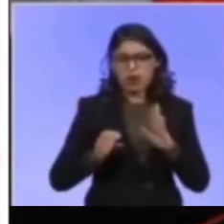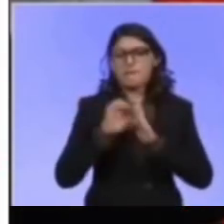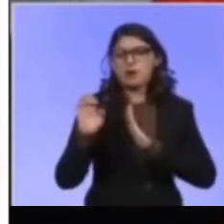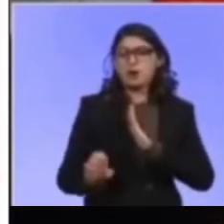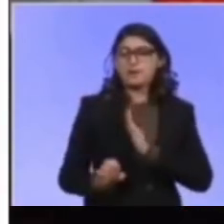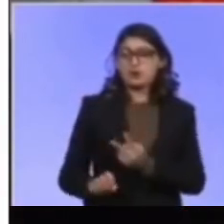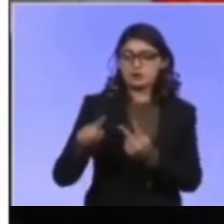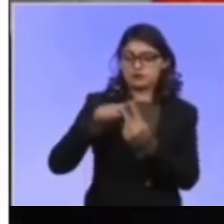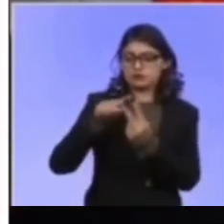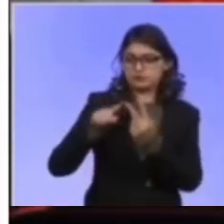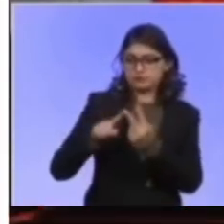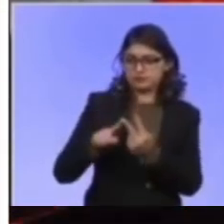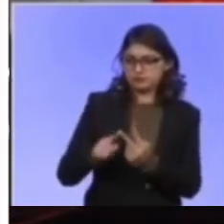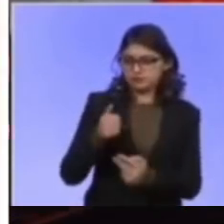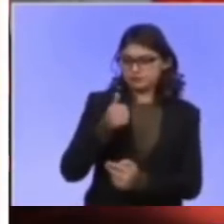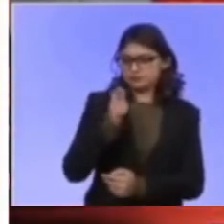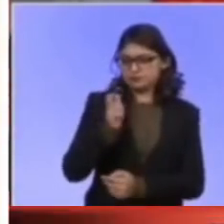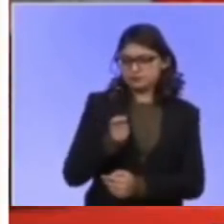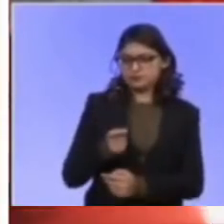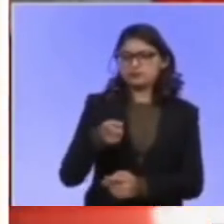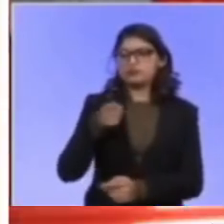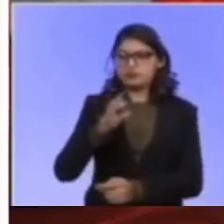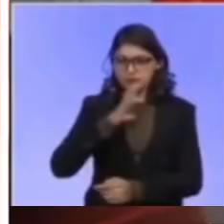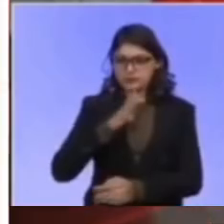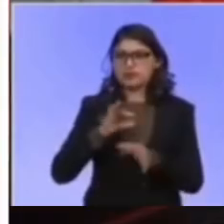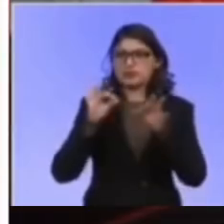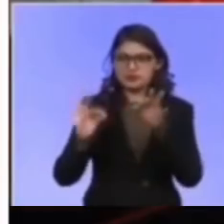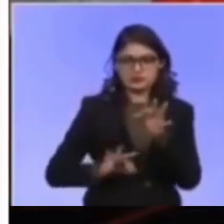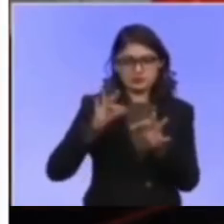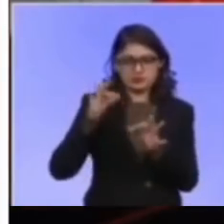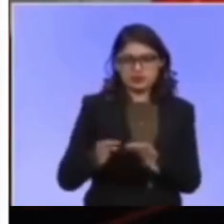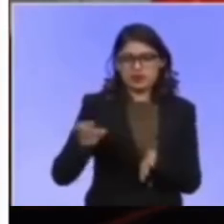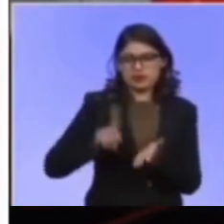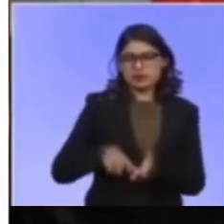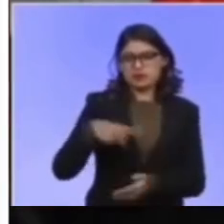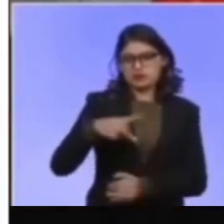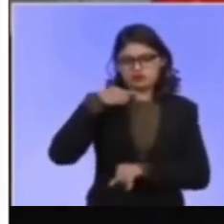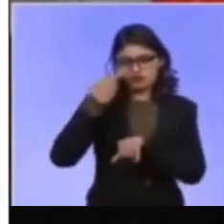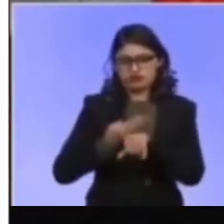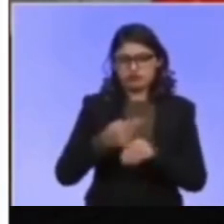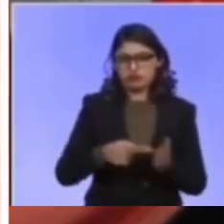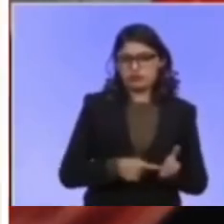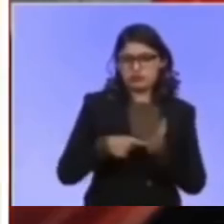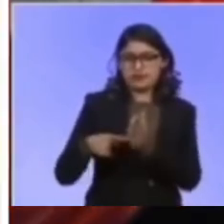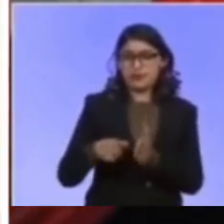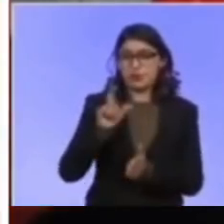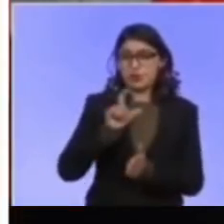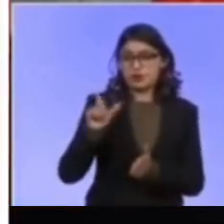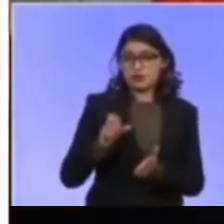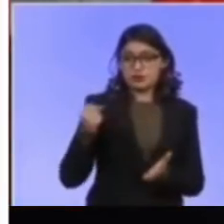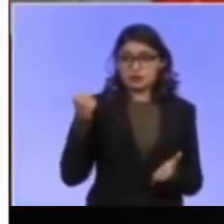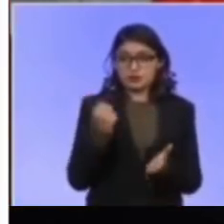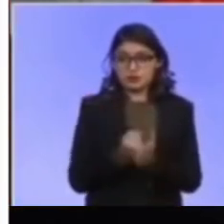guardan como elemento común que se acreditó el cumplimiento de la obligación antes de que se emitiera la resolución